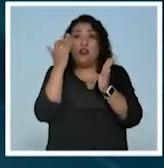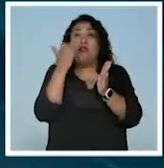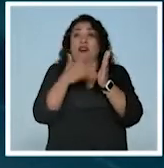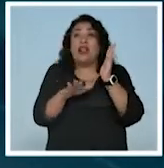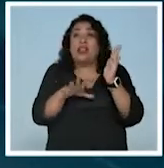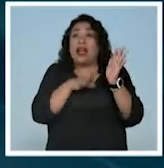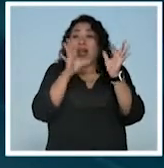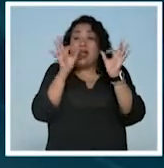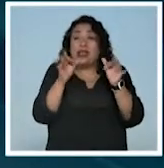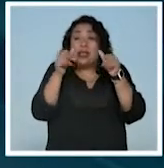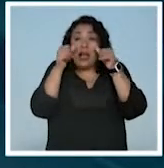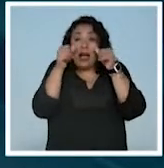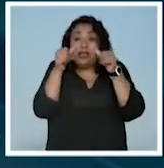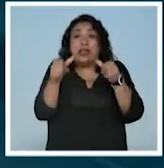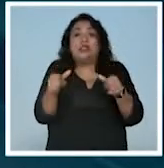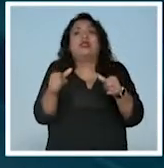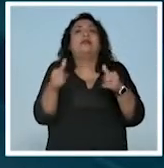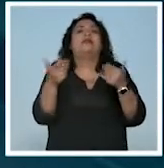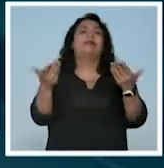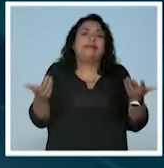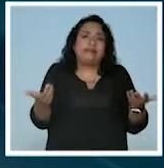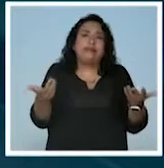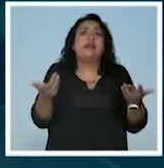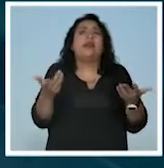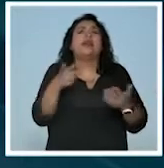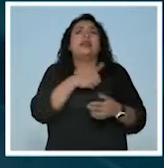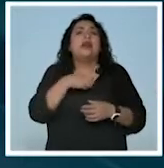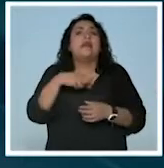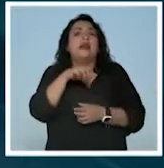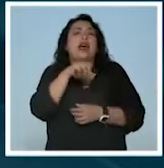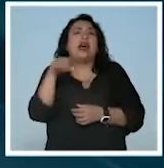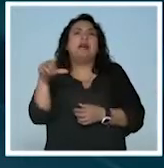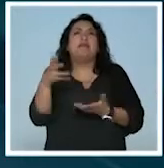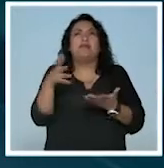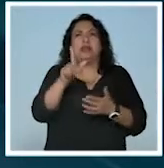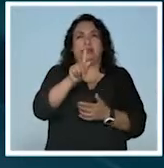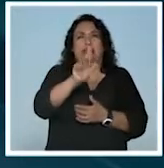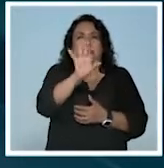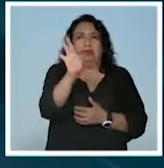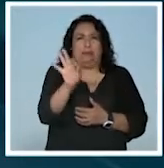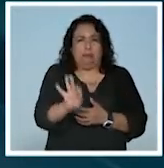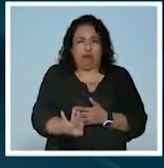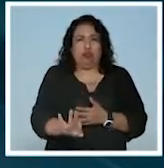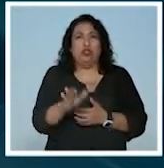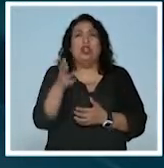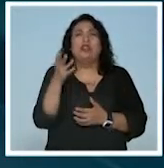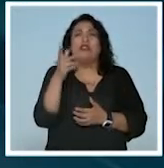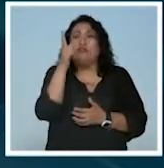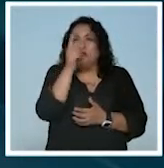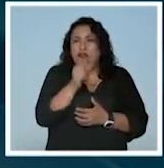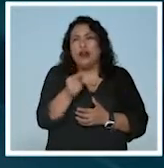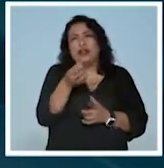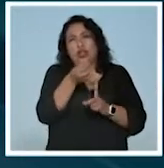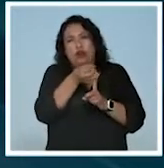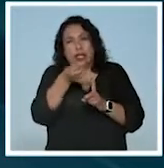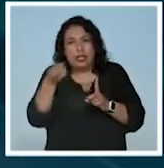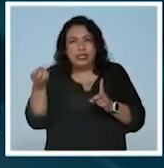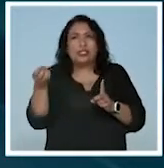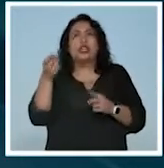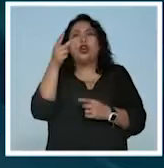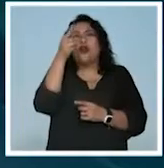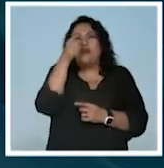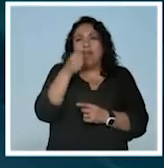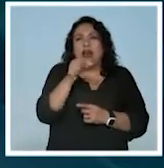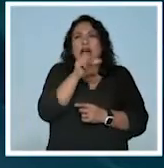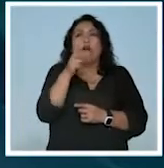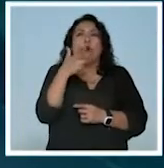de calidad de la atención proviene en gran parte, alrededor del 70%, de defectos organizativos y de fallos